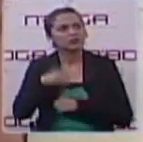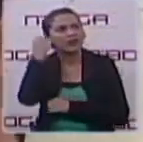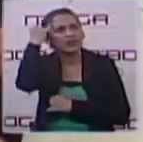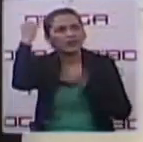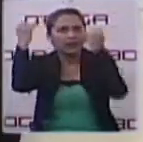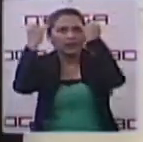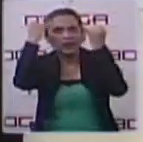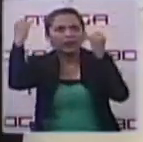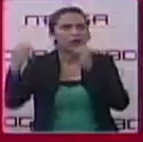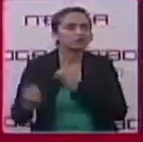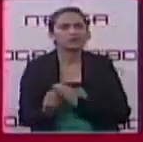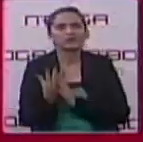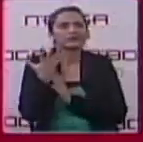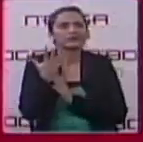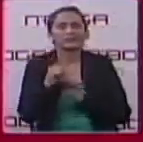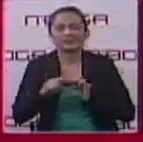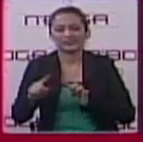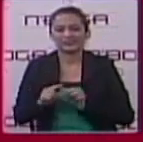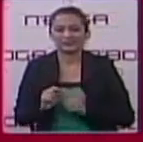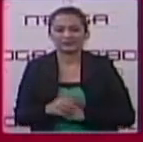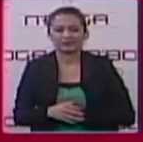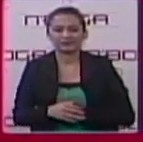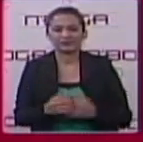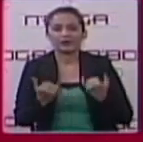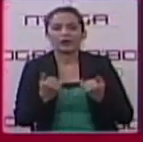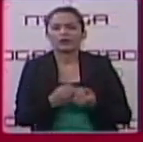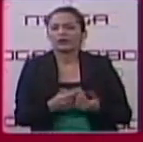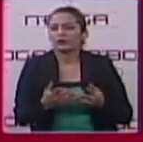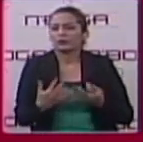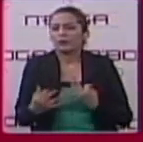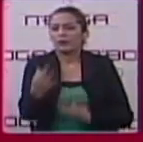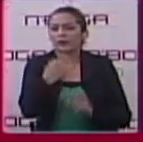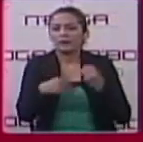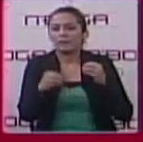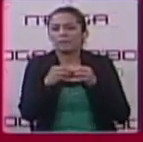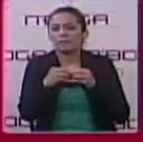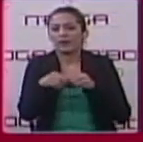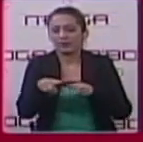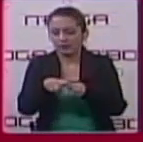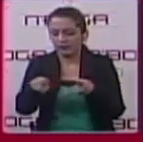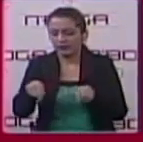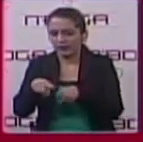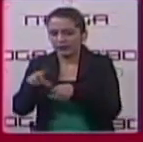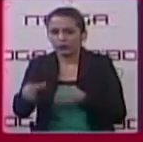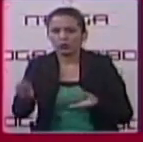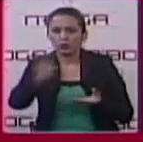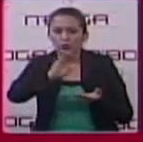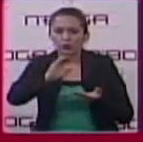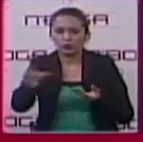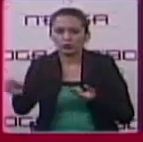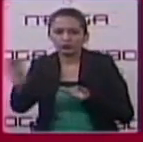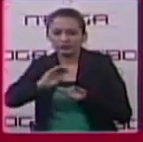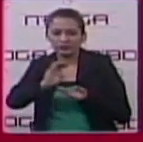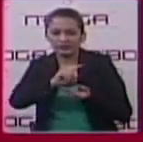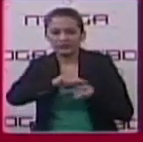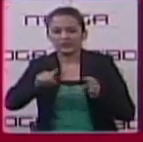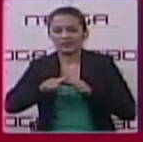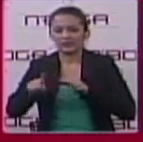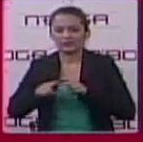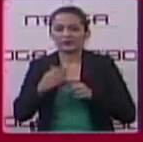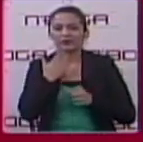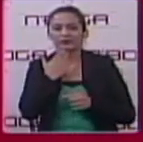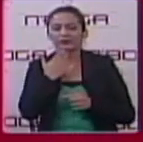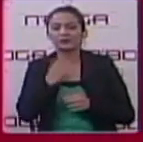crear algo nuevo Cuál es la propuesta de cono frits cuénteme acerca de las salsas y todas estas innovaciones que ustedes han implementado claro